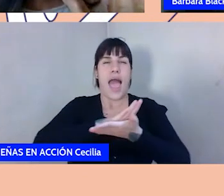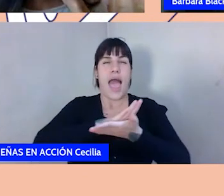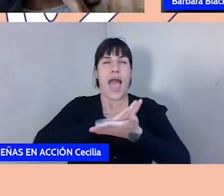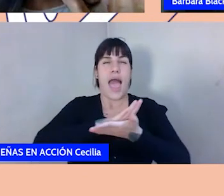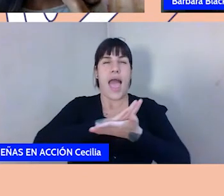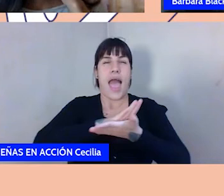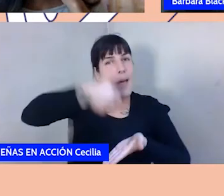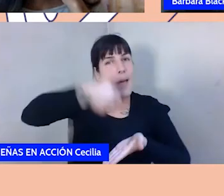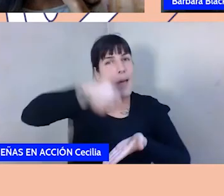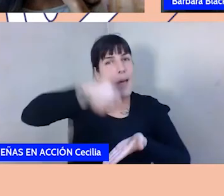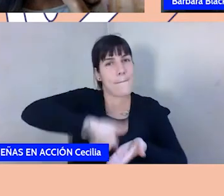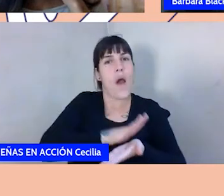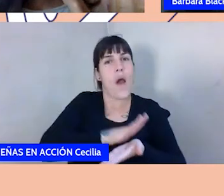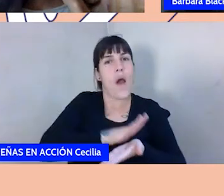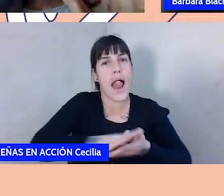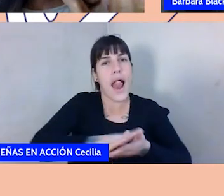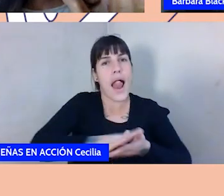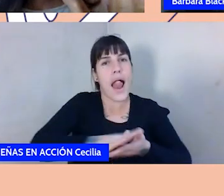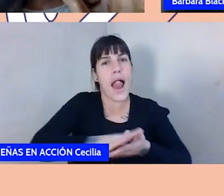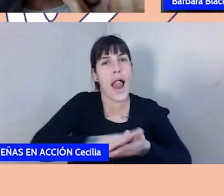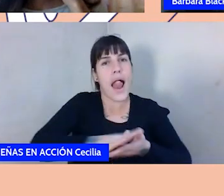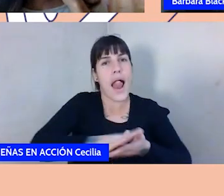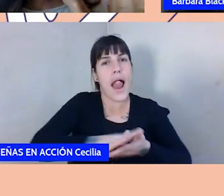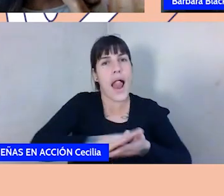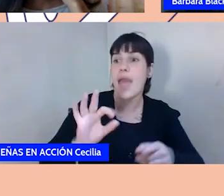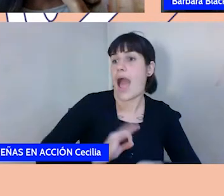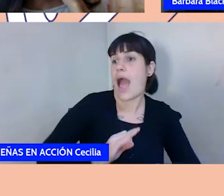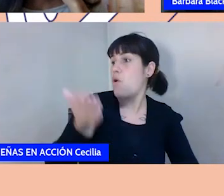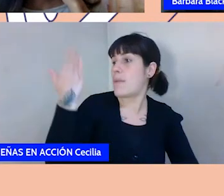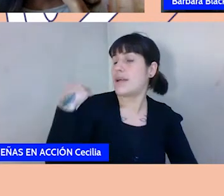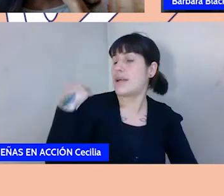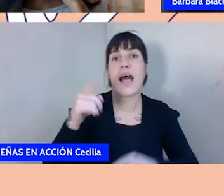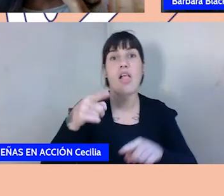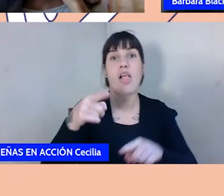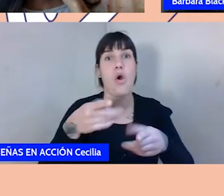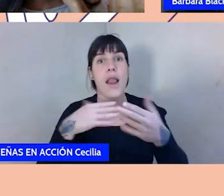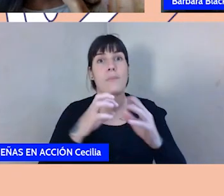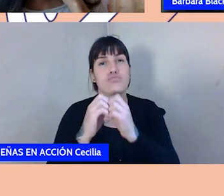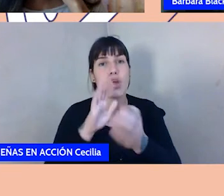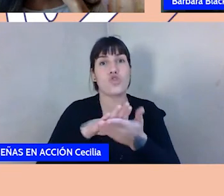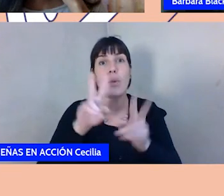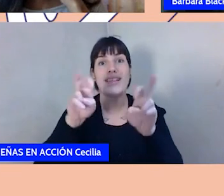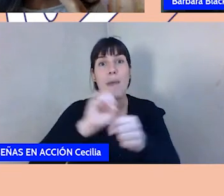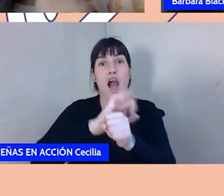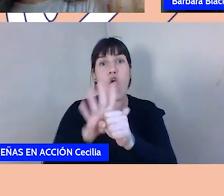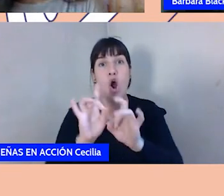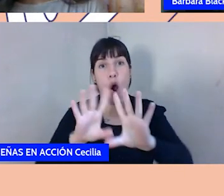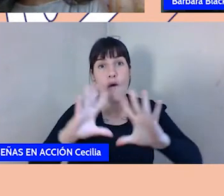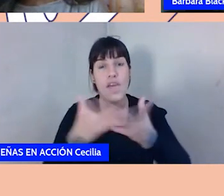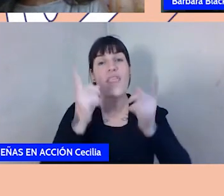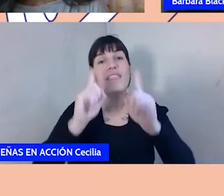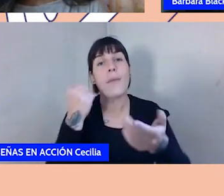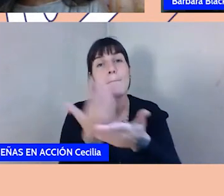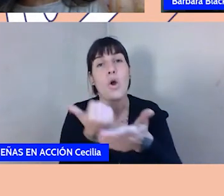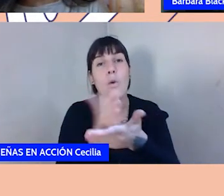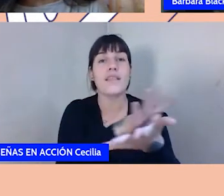año pasado alrededor de experiencias de COVID y propuestas de solución dependiendo de las condiciones materiales de sus comunidades o países. Y esto también se tradujo en un